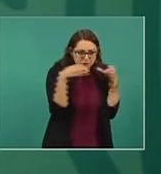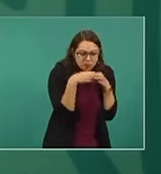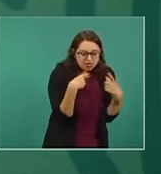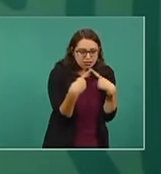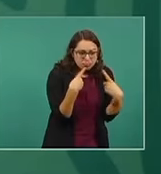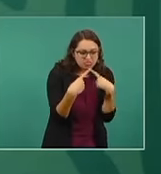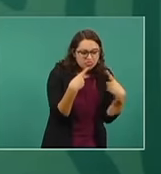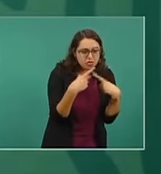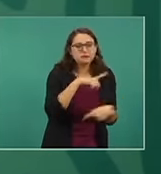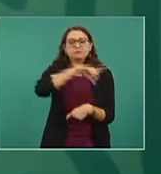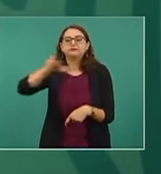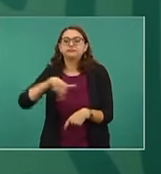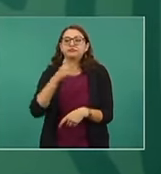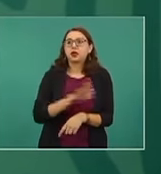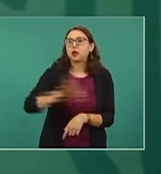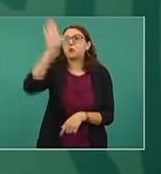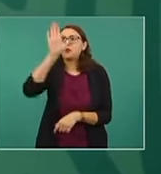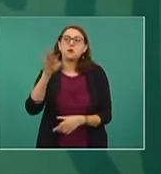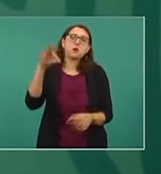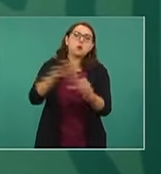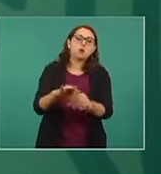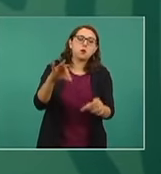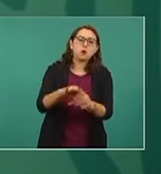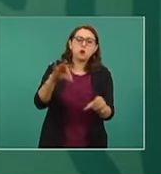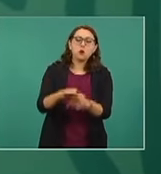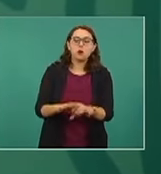a levantar la mano o a apretar el botón,